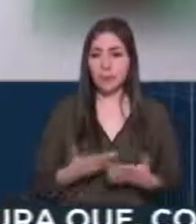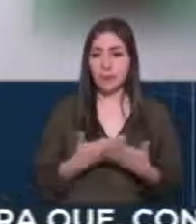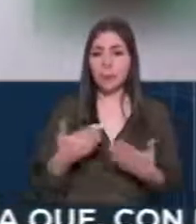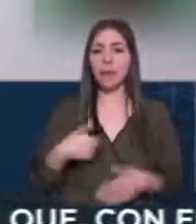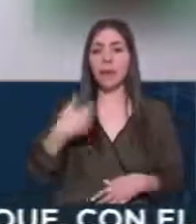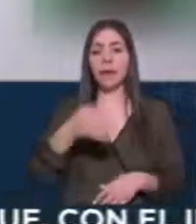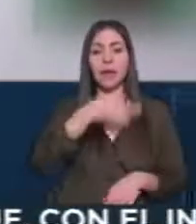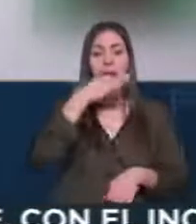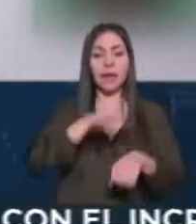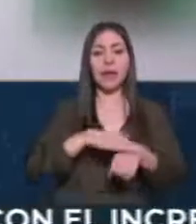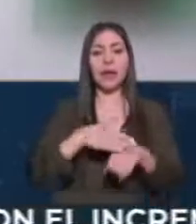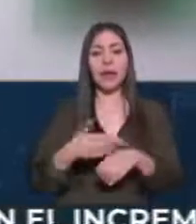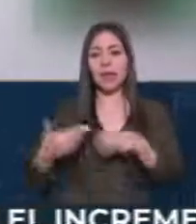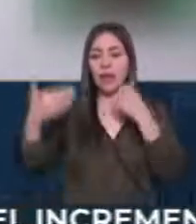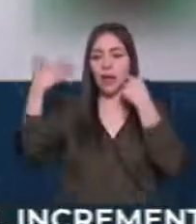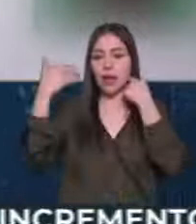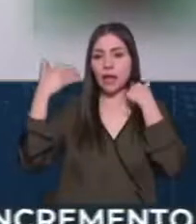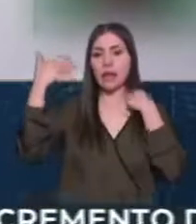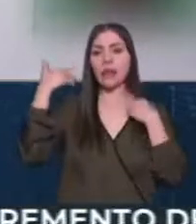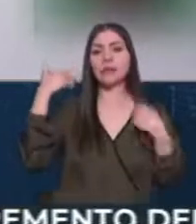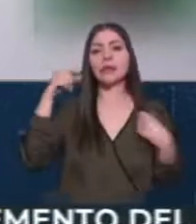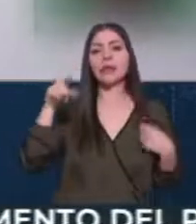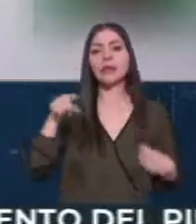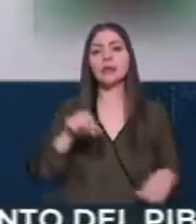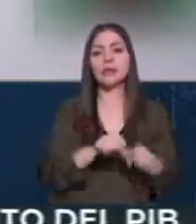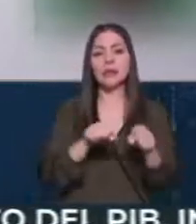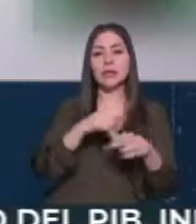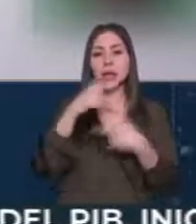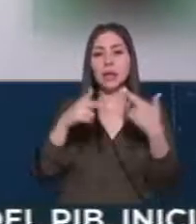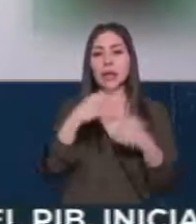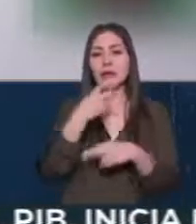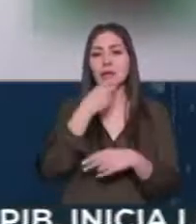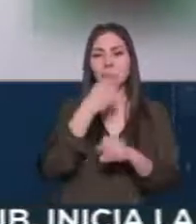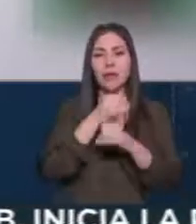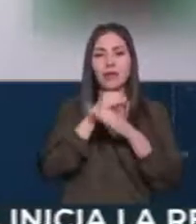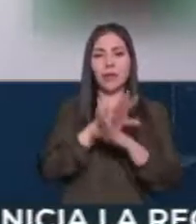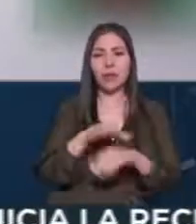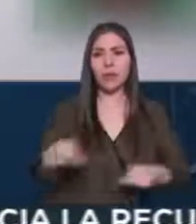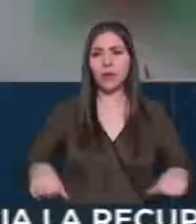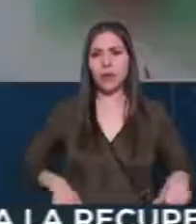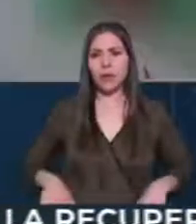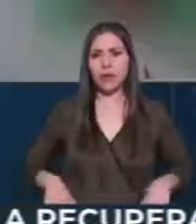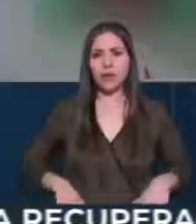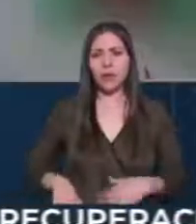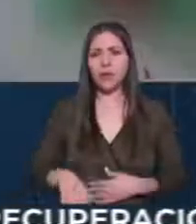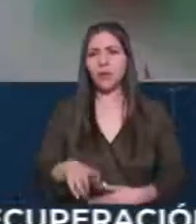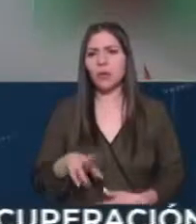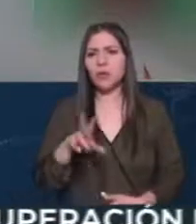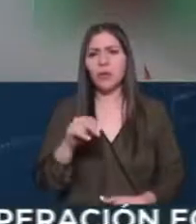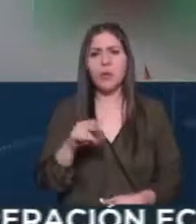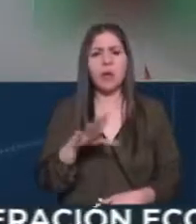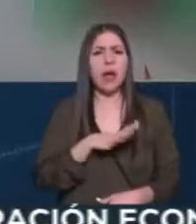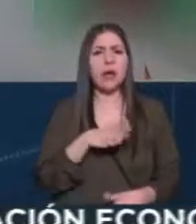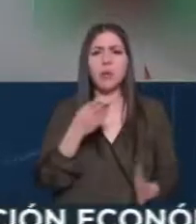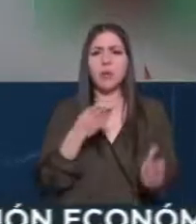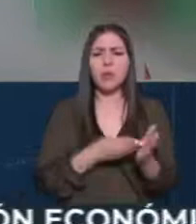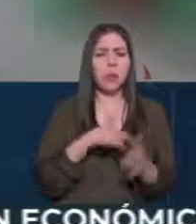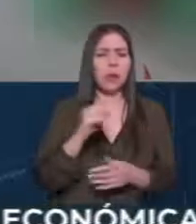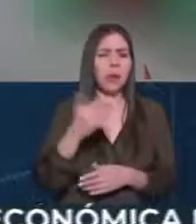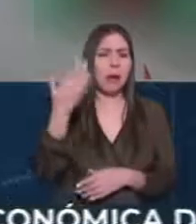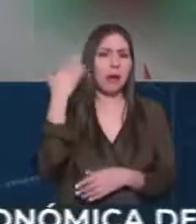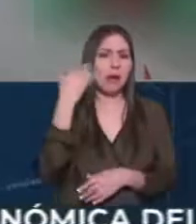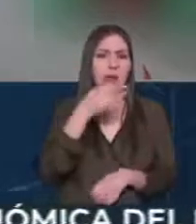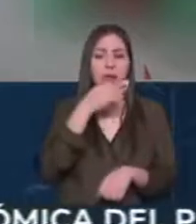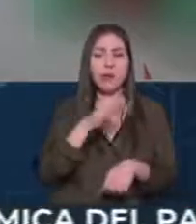recuerdo que anteriormente la Sala Regional había considerado que el informe de actividades no acreditaba infracciones, pero